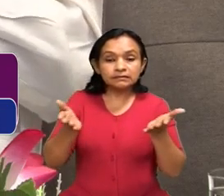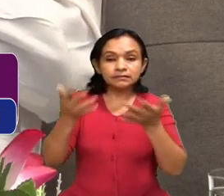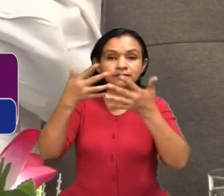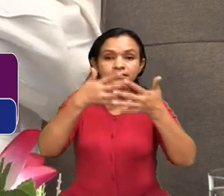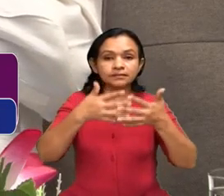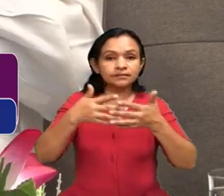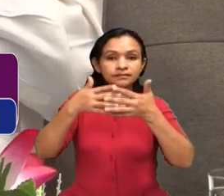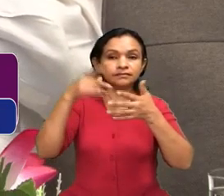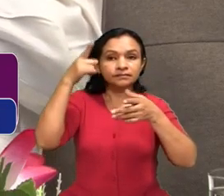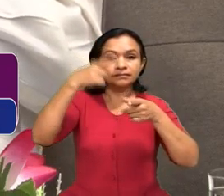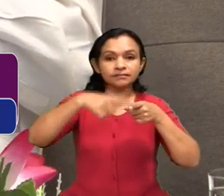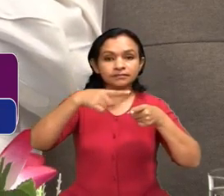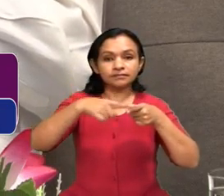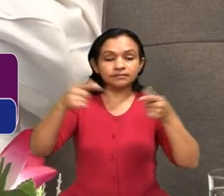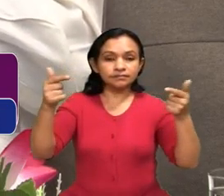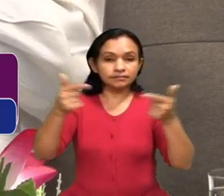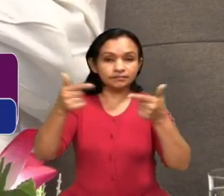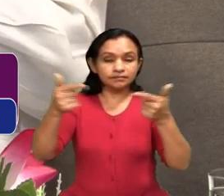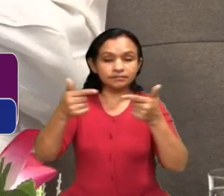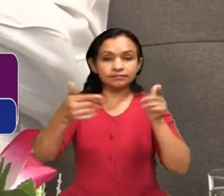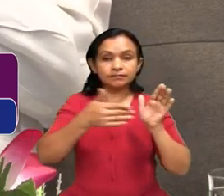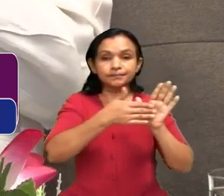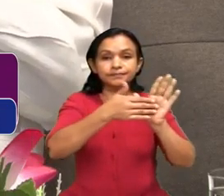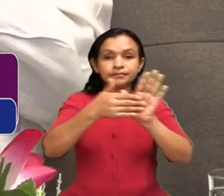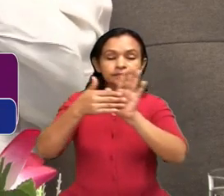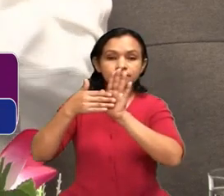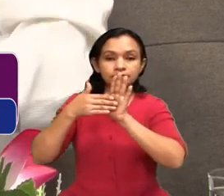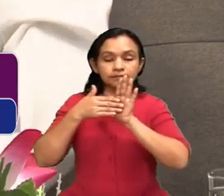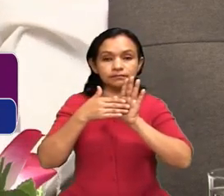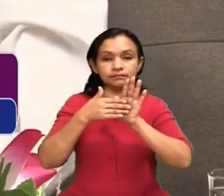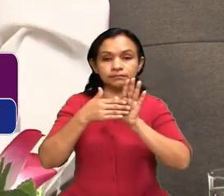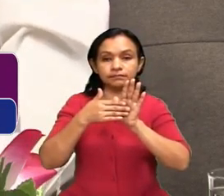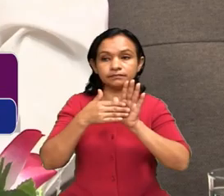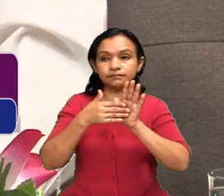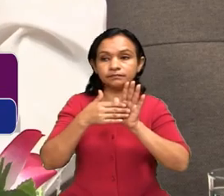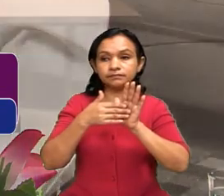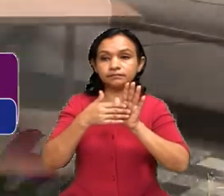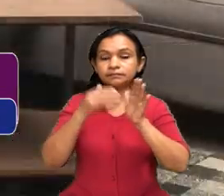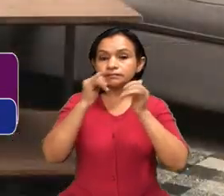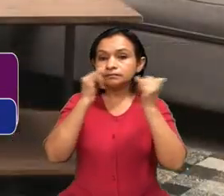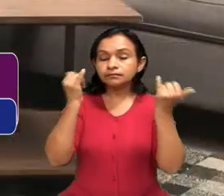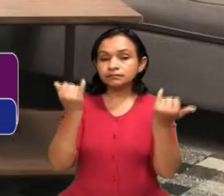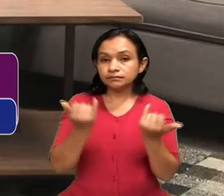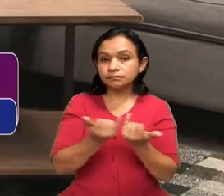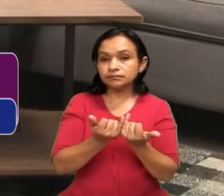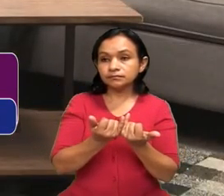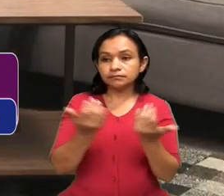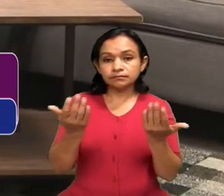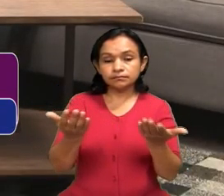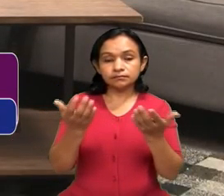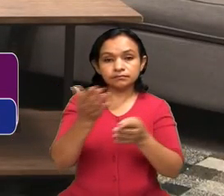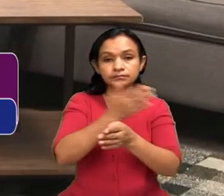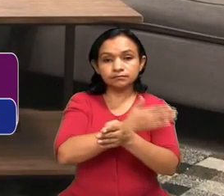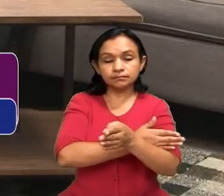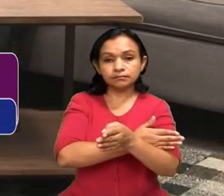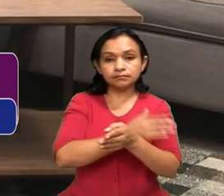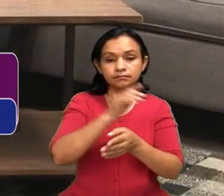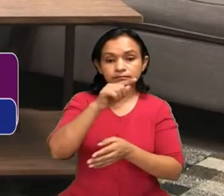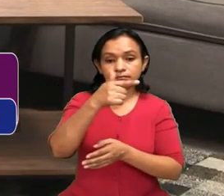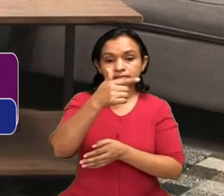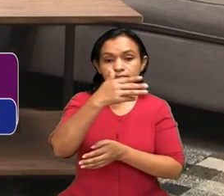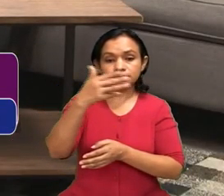Norteamericano. Una guerra de agresión, además, demostrada, y también una demanda ganada en tribunales internacionales. Sí, sí, sí. Pero antes de eso, quisiera llegar al